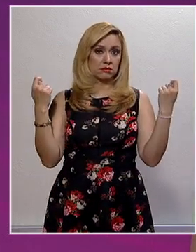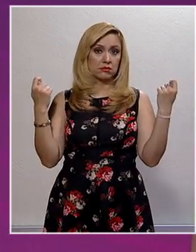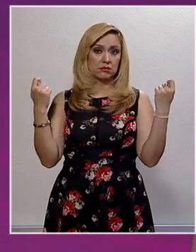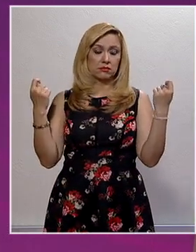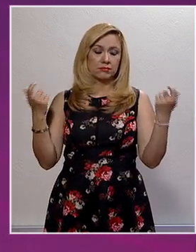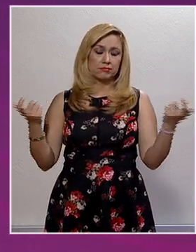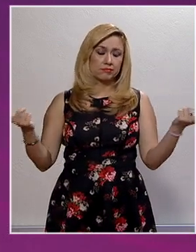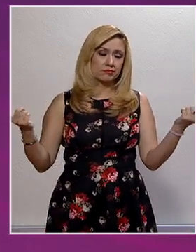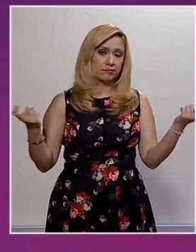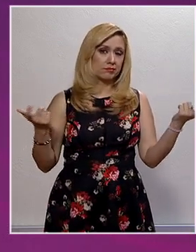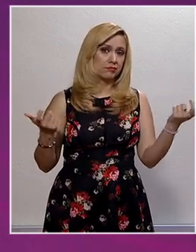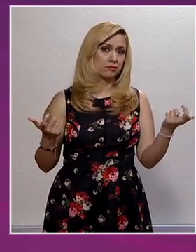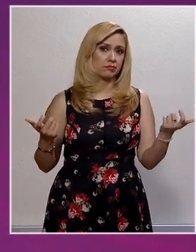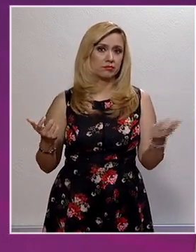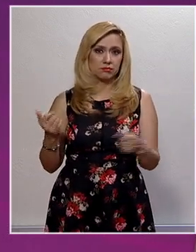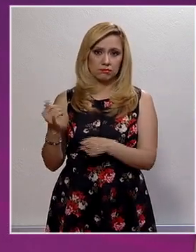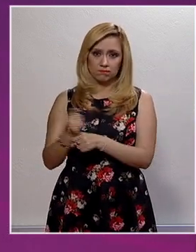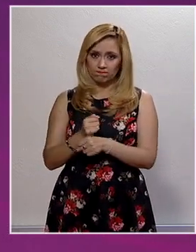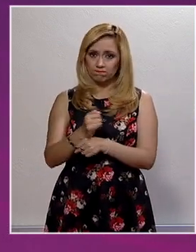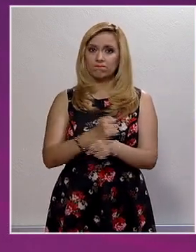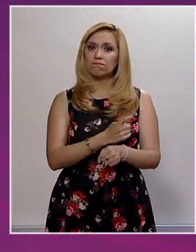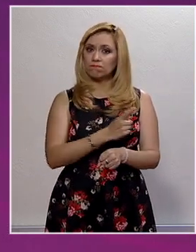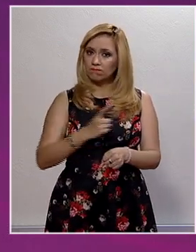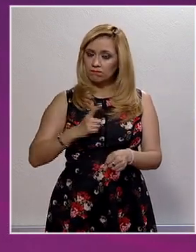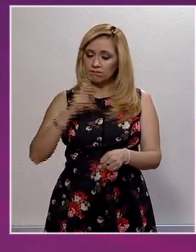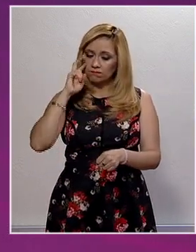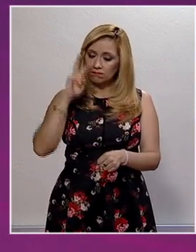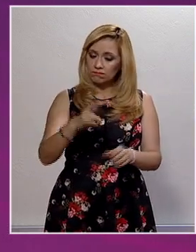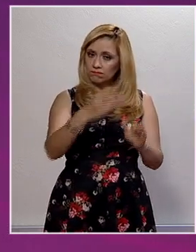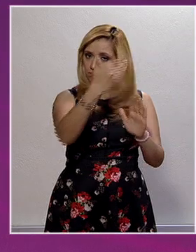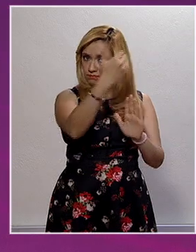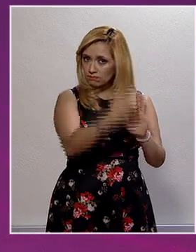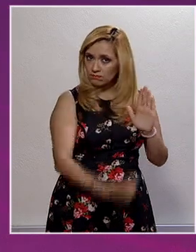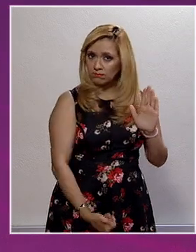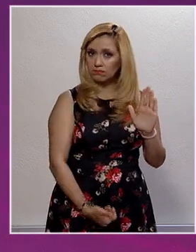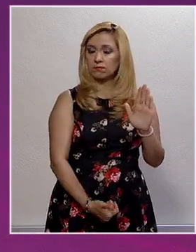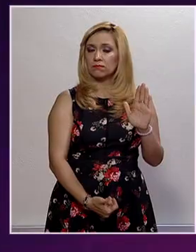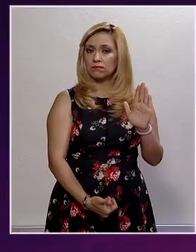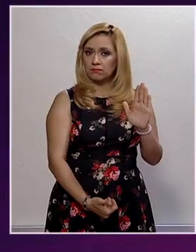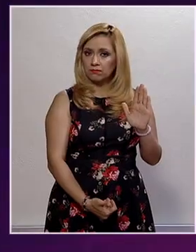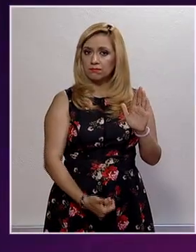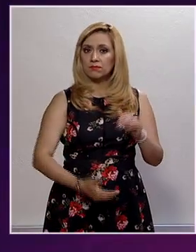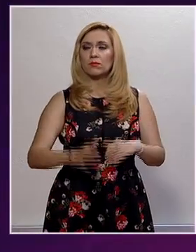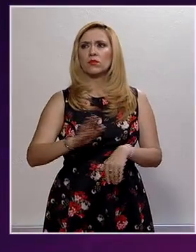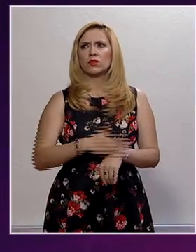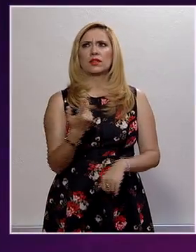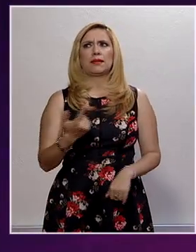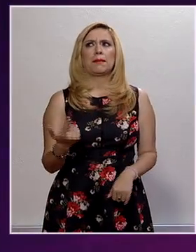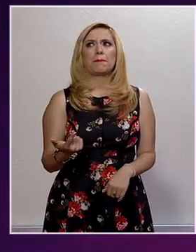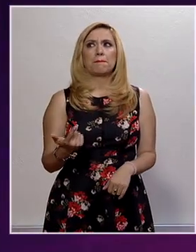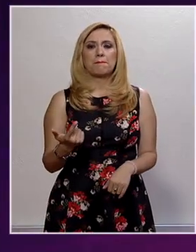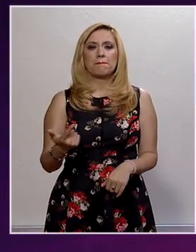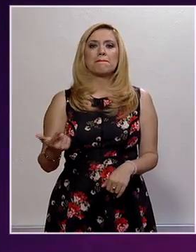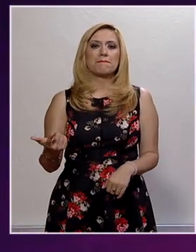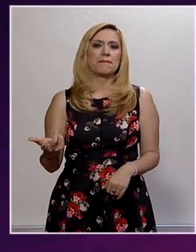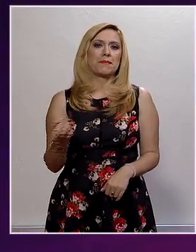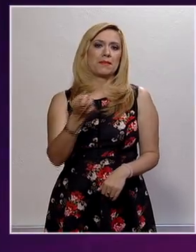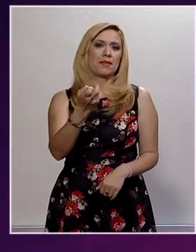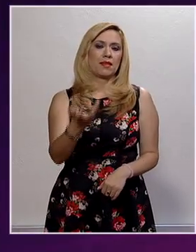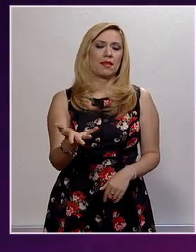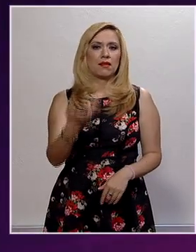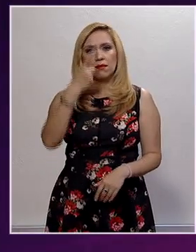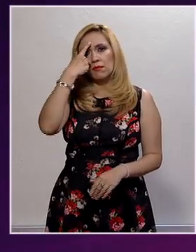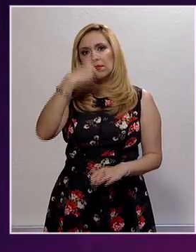y la investigación tiene que también ir dirigida en ese sentido, porque eso es justamente